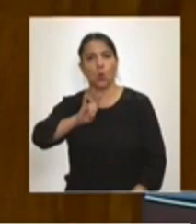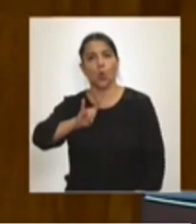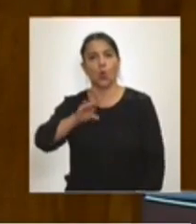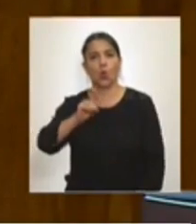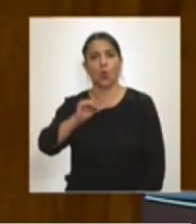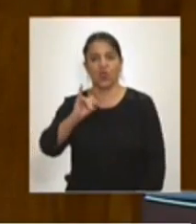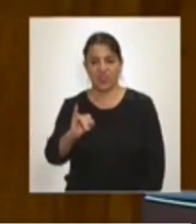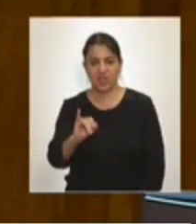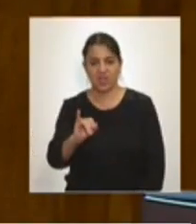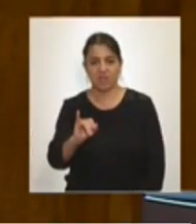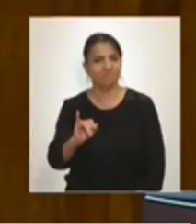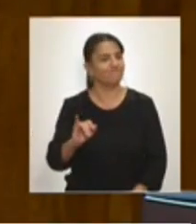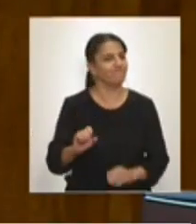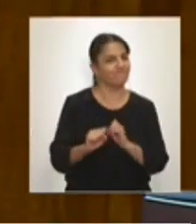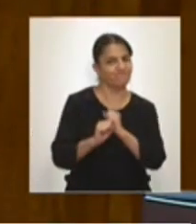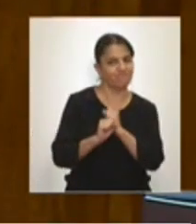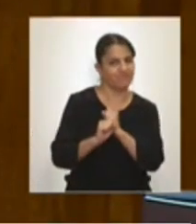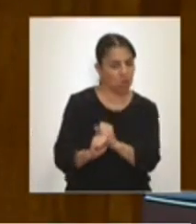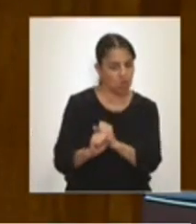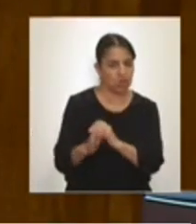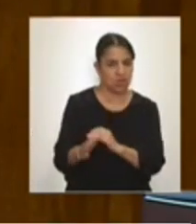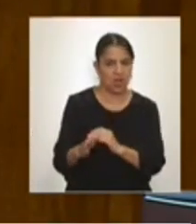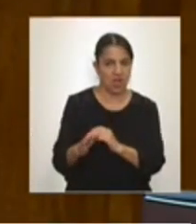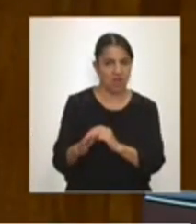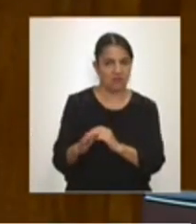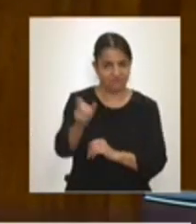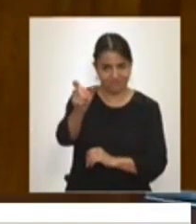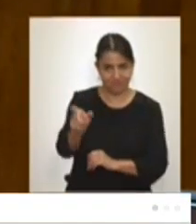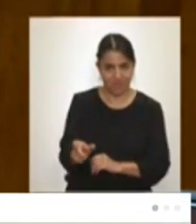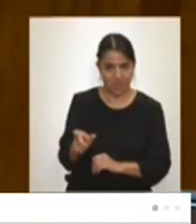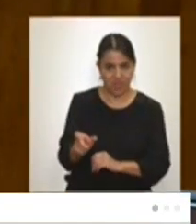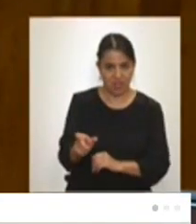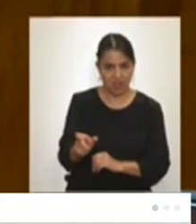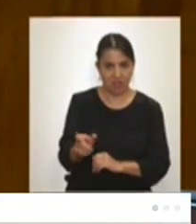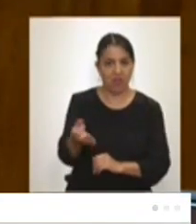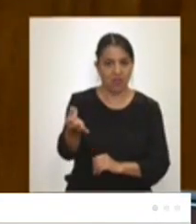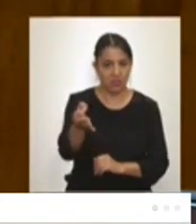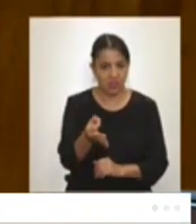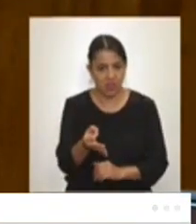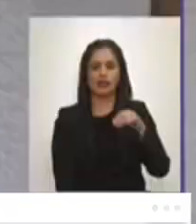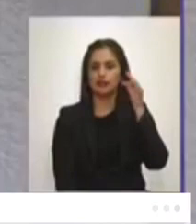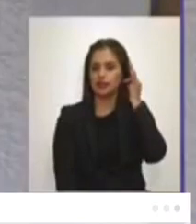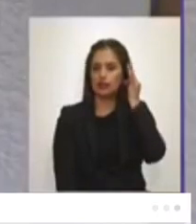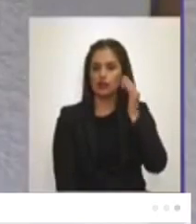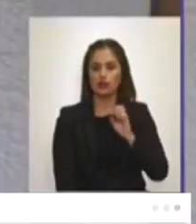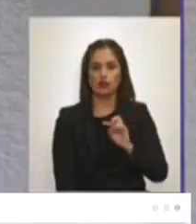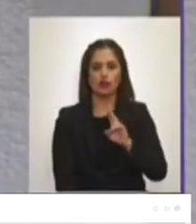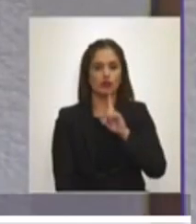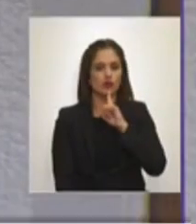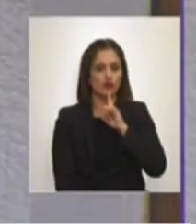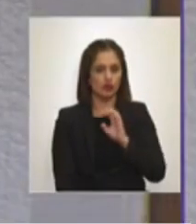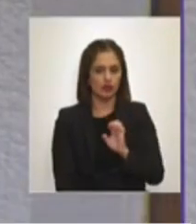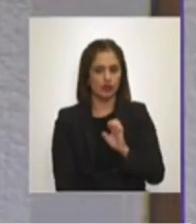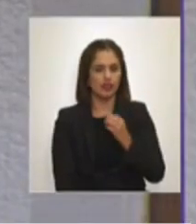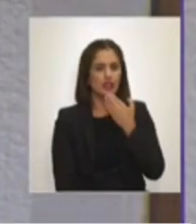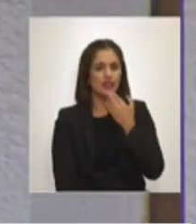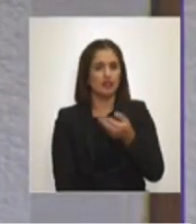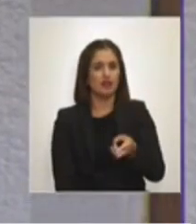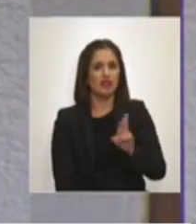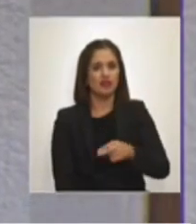a las palabras emitidas por la senadora y apoyo restricto a la senadora Campillay. Esto no es solo